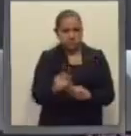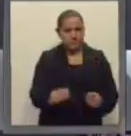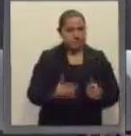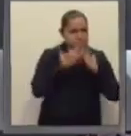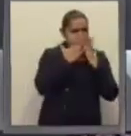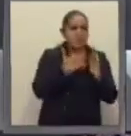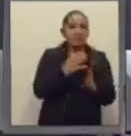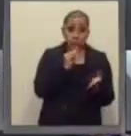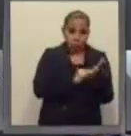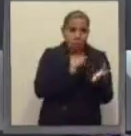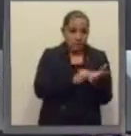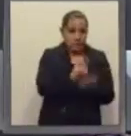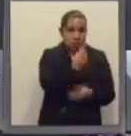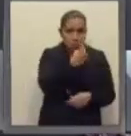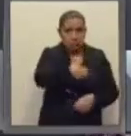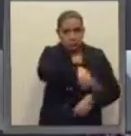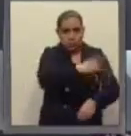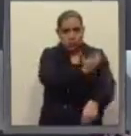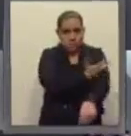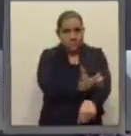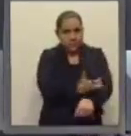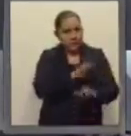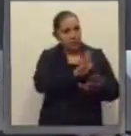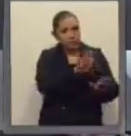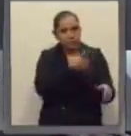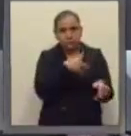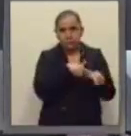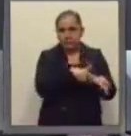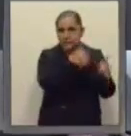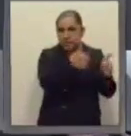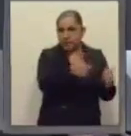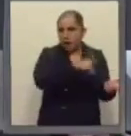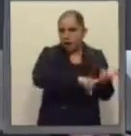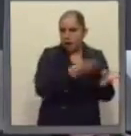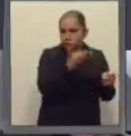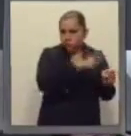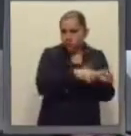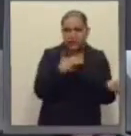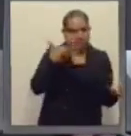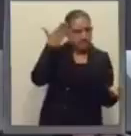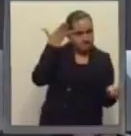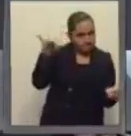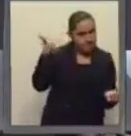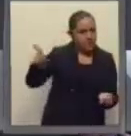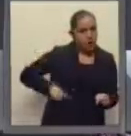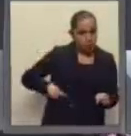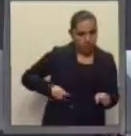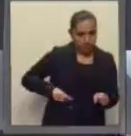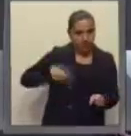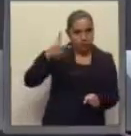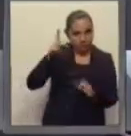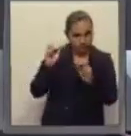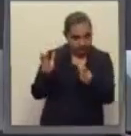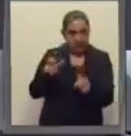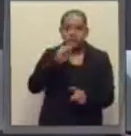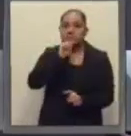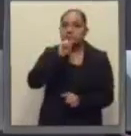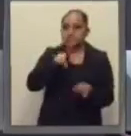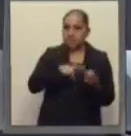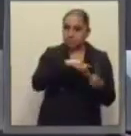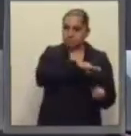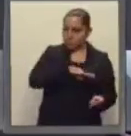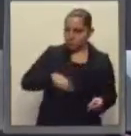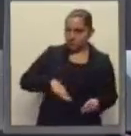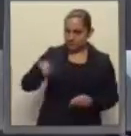un compañero hospitalizado. Le exigimos al gobierno del estado, al gobernador Manuel Velasco Cuello y al presidente municipal a